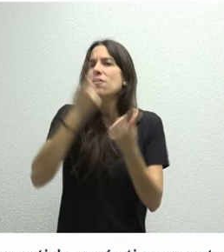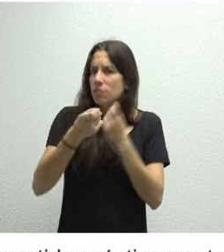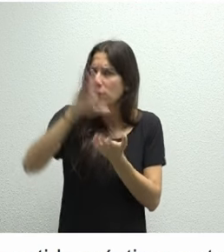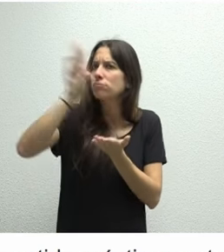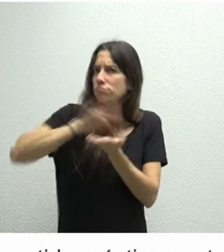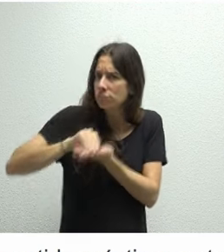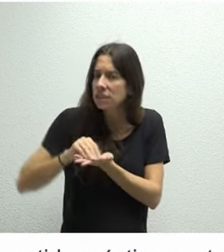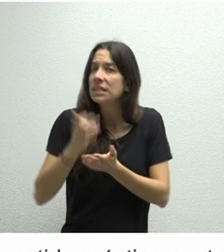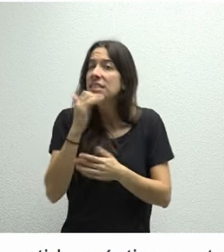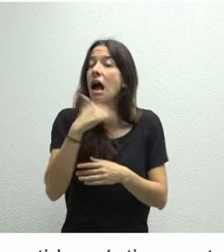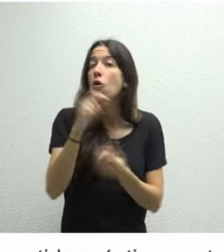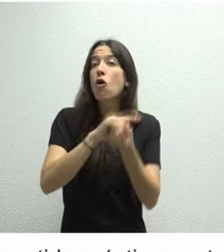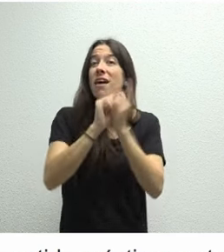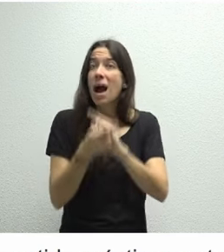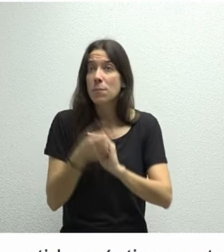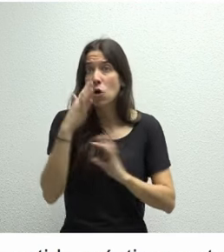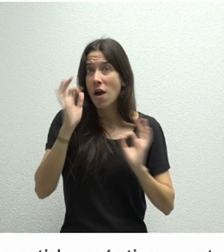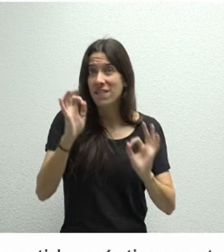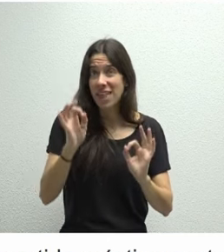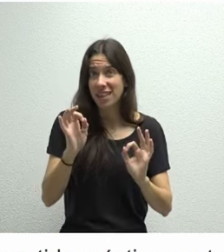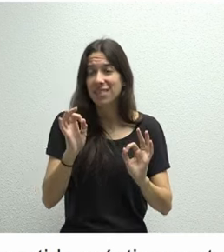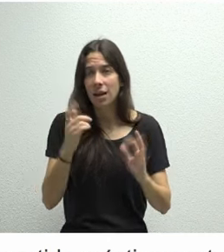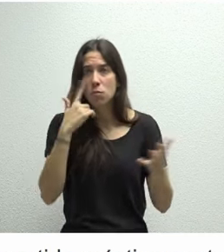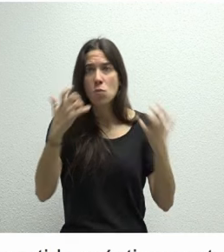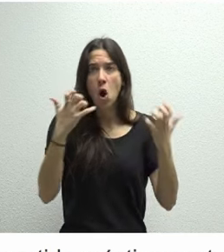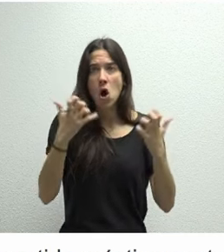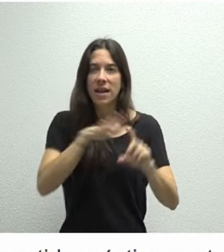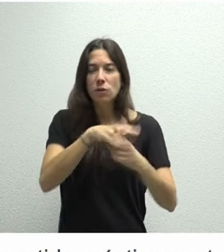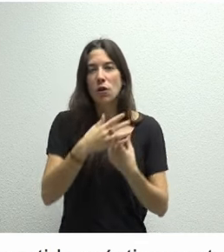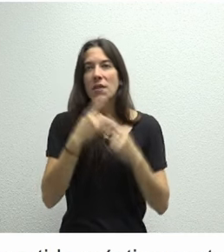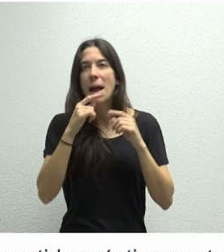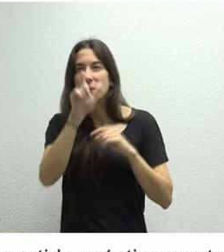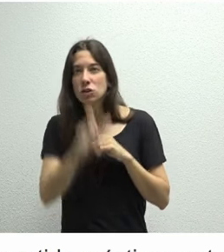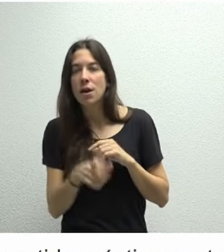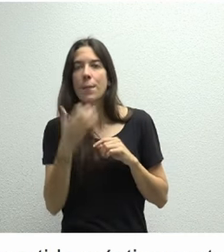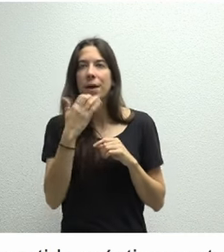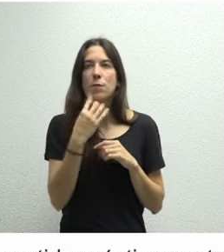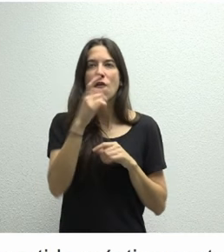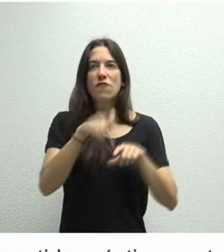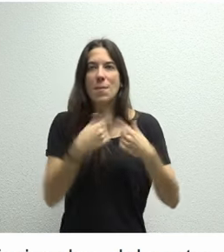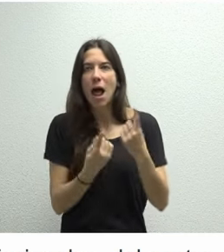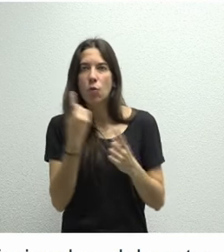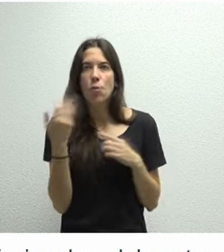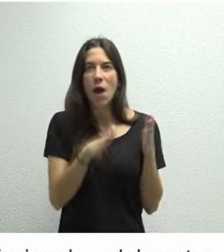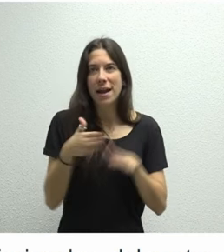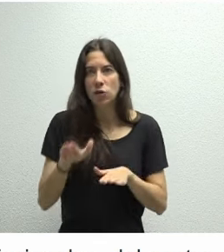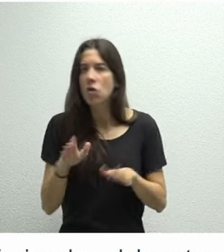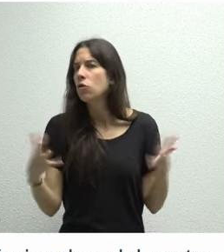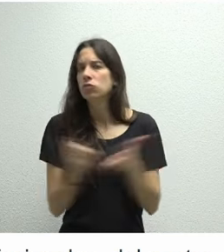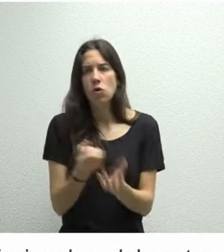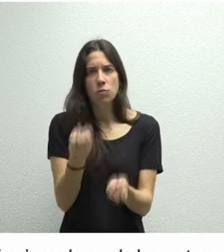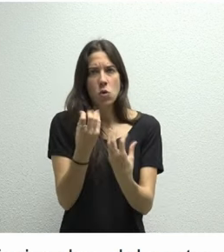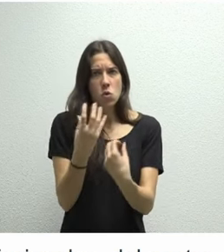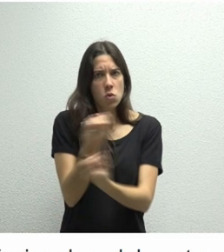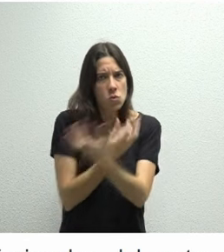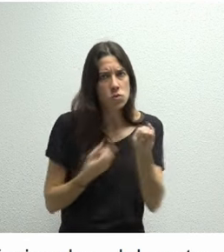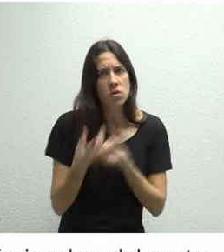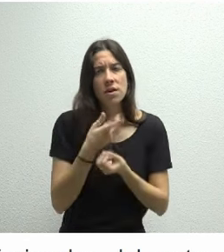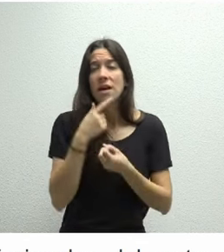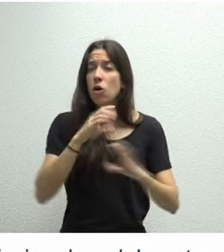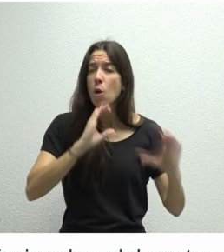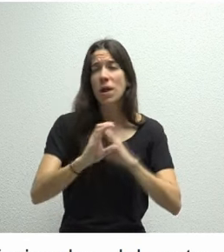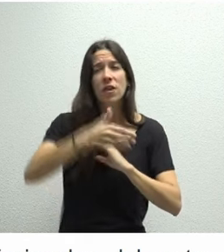evidente en la situación de la persona alguna pérdida familiar todo se ha ido comunicando es importantísimo la